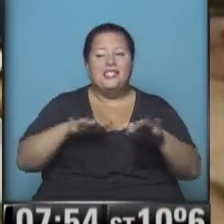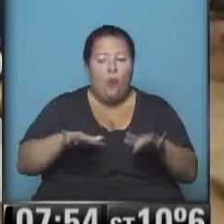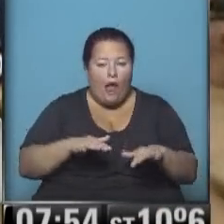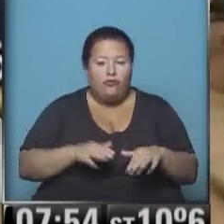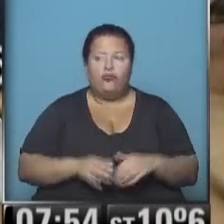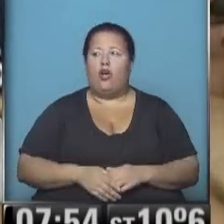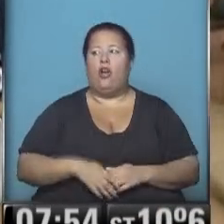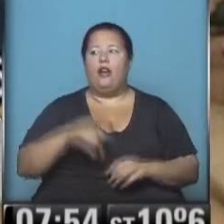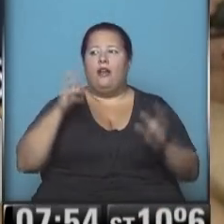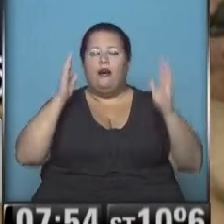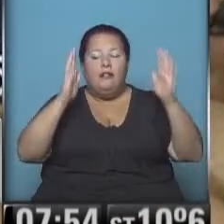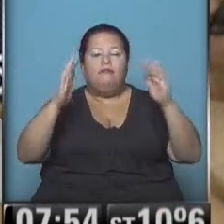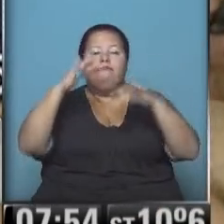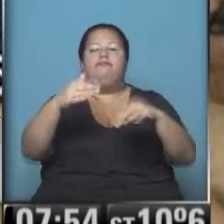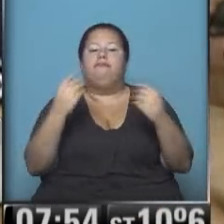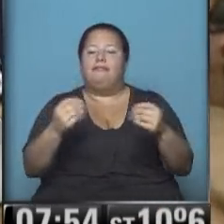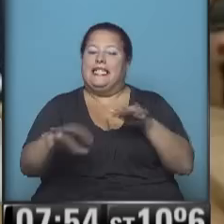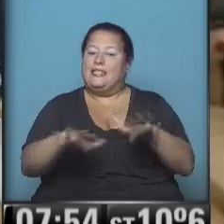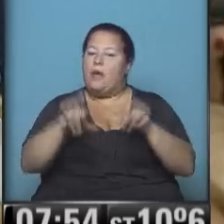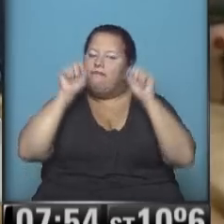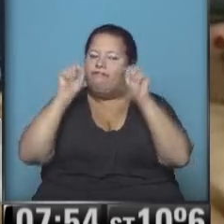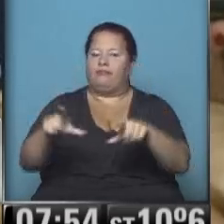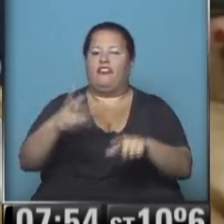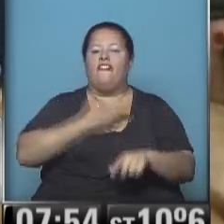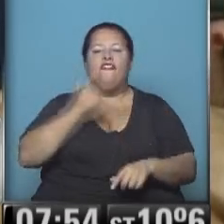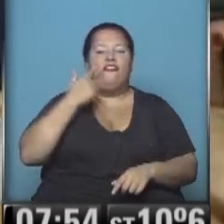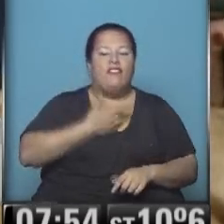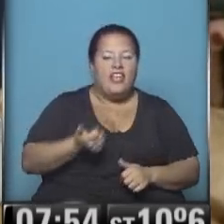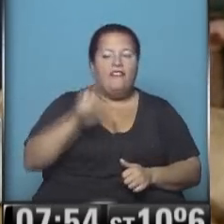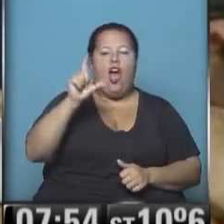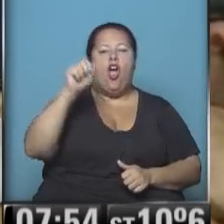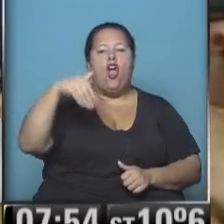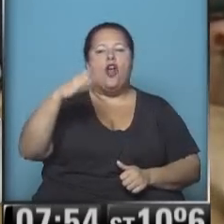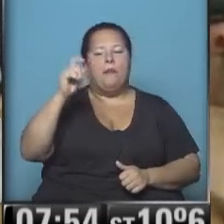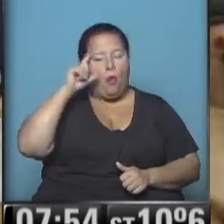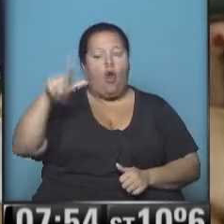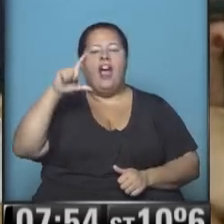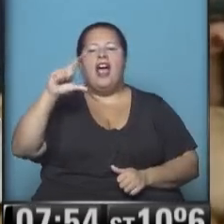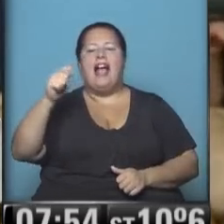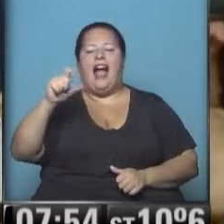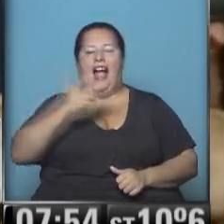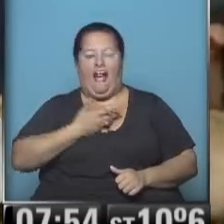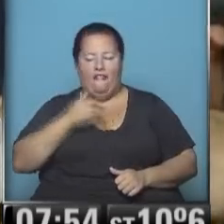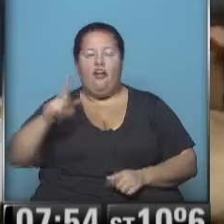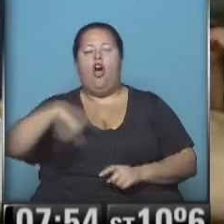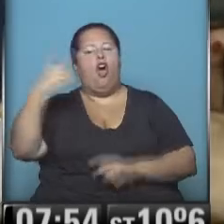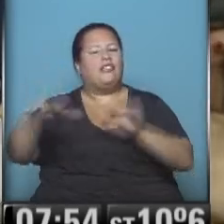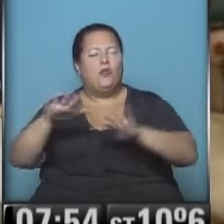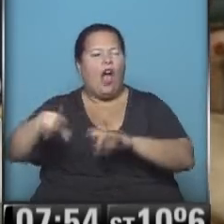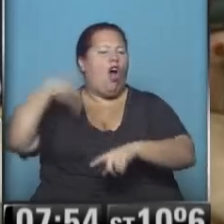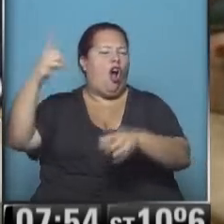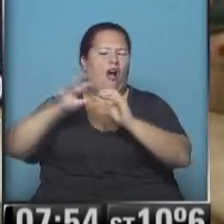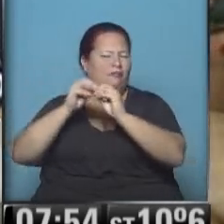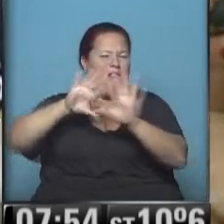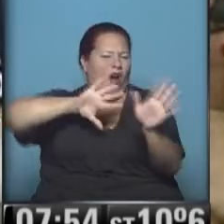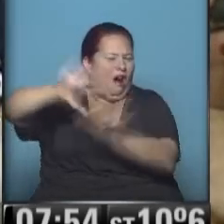está enmarcada entre situaciones específicas de FIFA, Conmebol y CONCACAF. Es una discusión que se está dando en otro ámbito, en otra discusión,